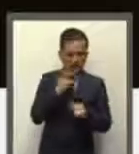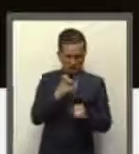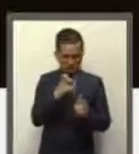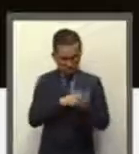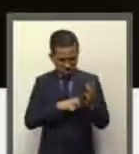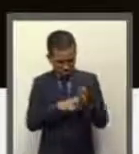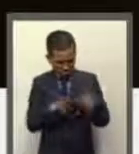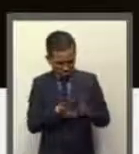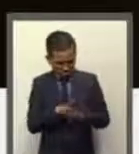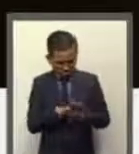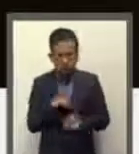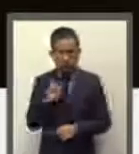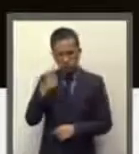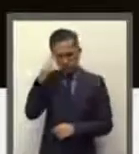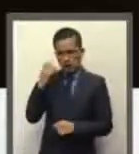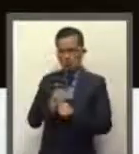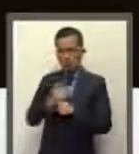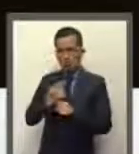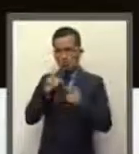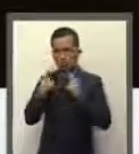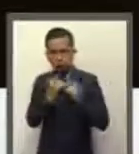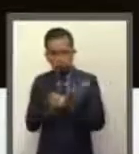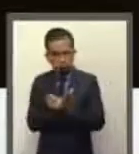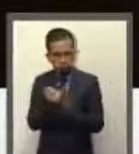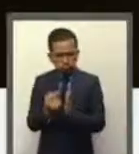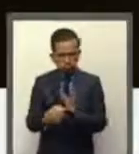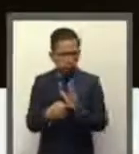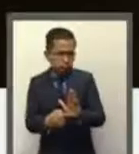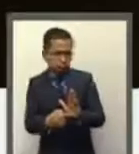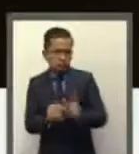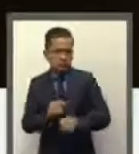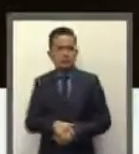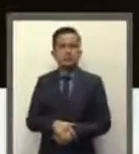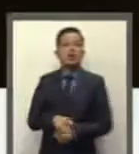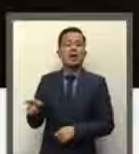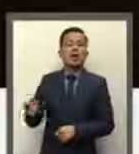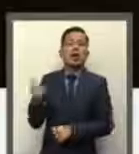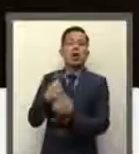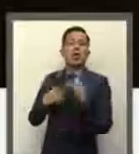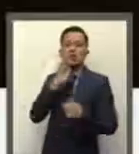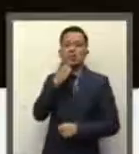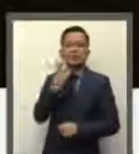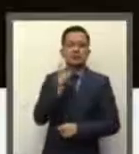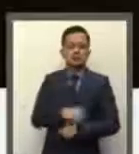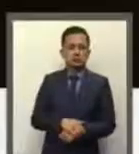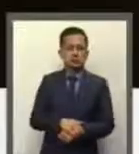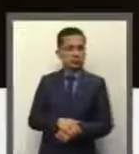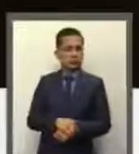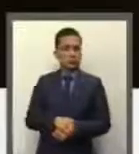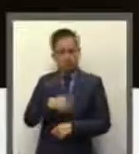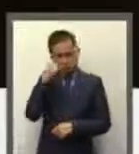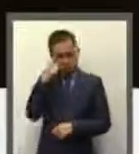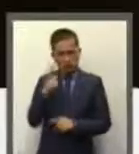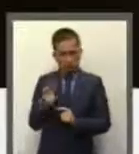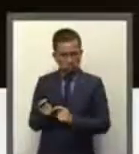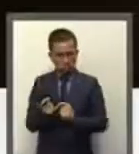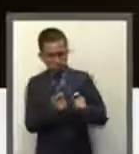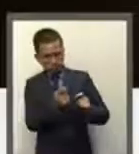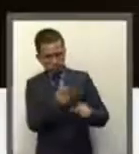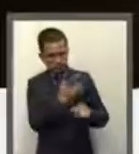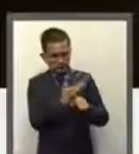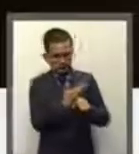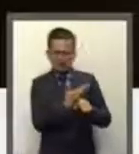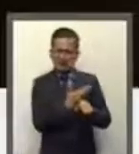el dictamen que está a discusión en este momento. Entre otras, dicen tajantemente que al quitarle las funciones de seguridad